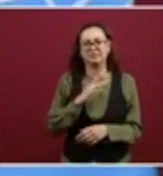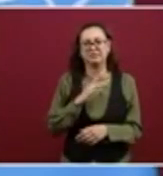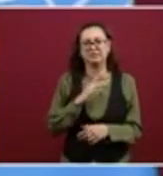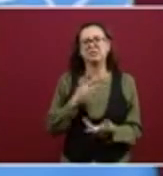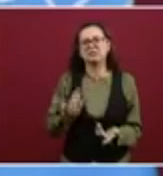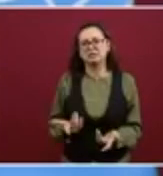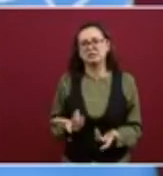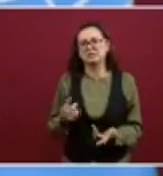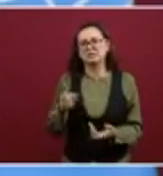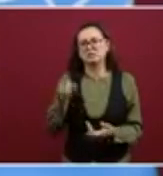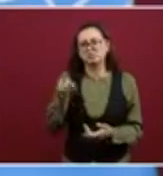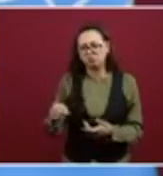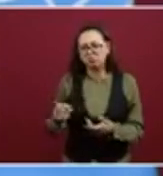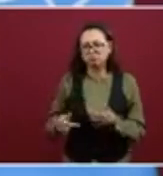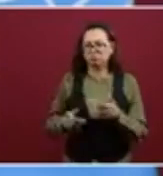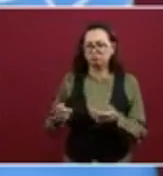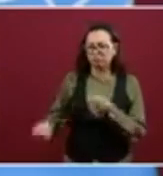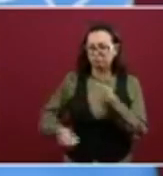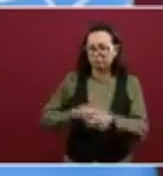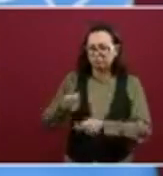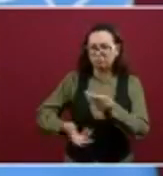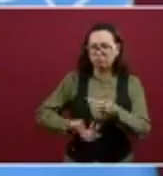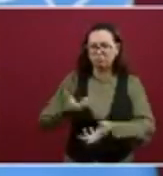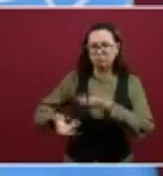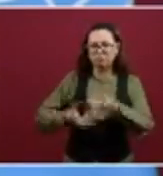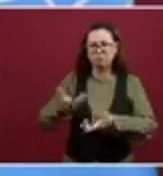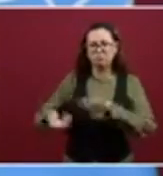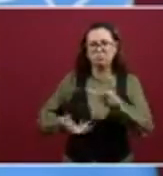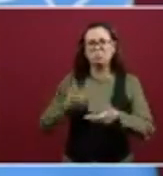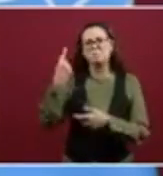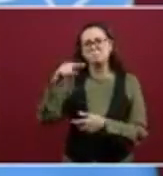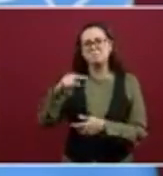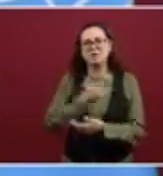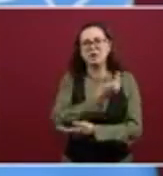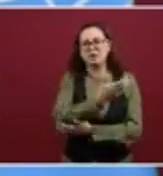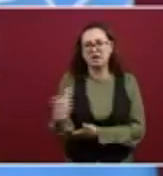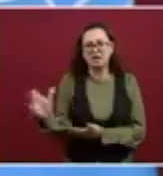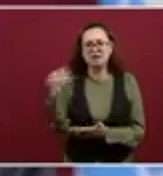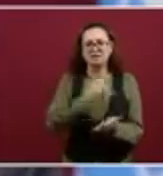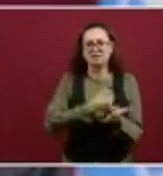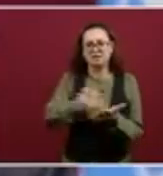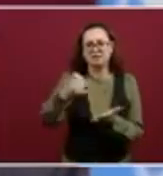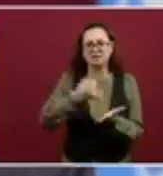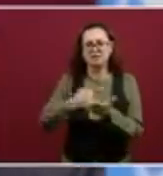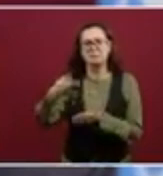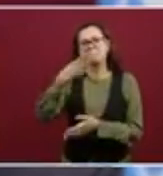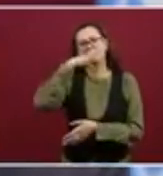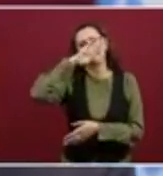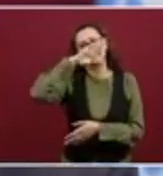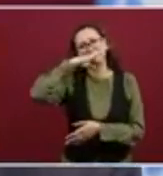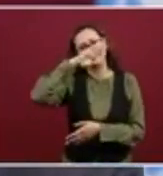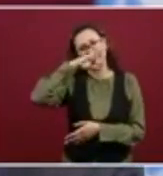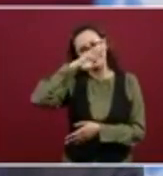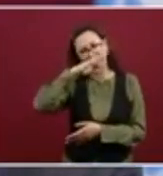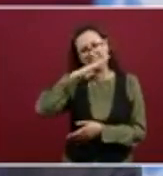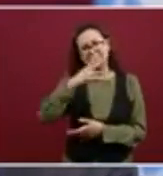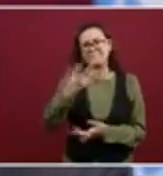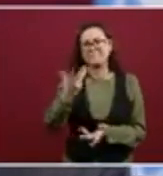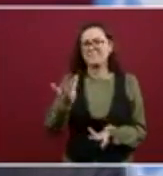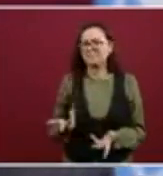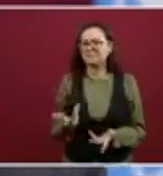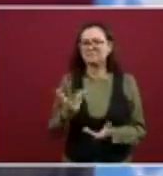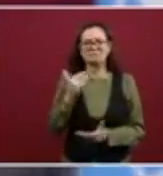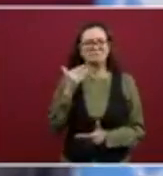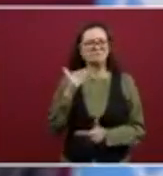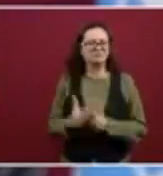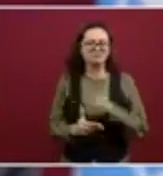para la producción, para el cultivo del maíz. Son procesos